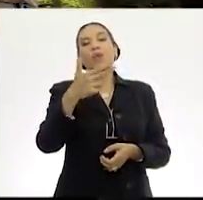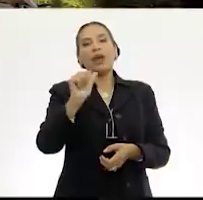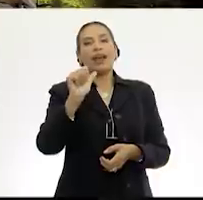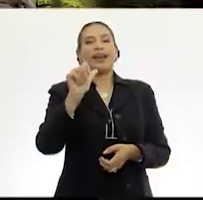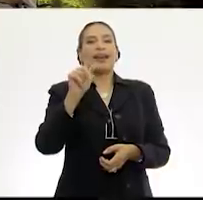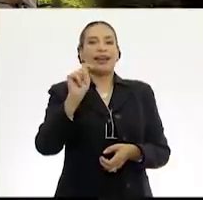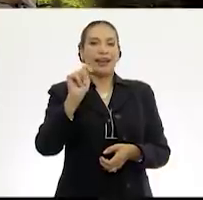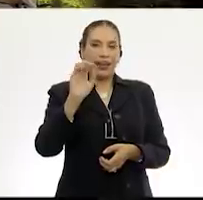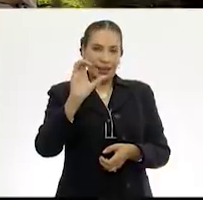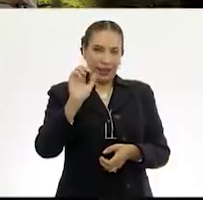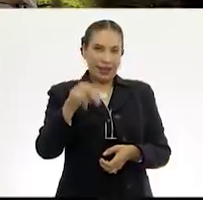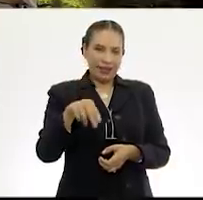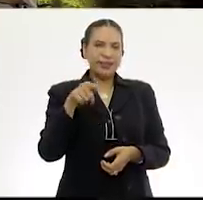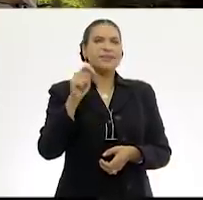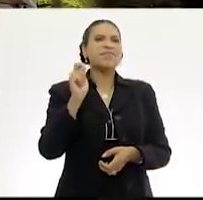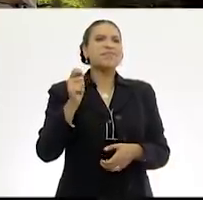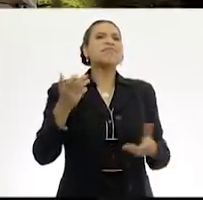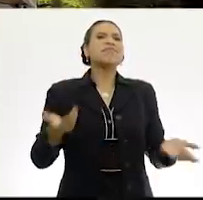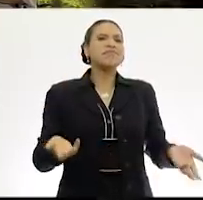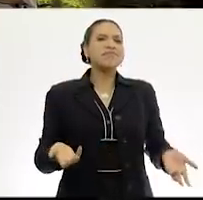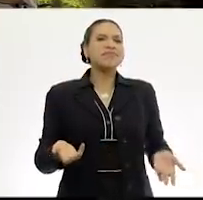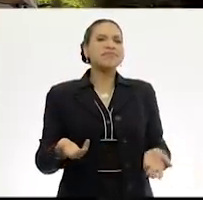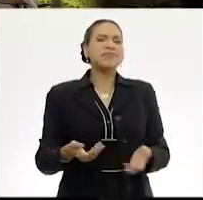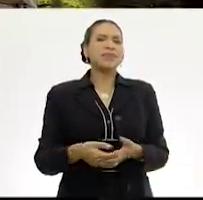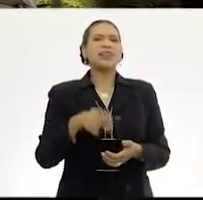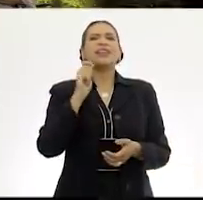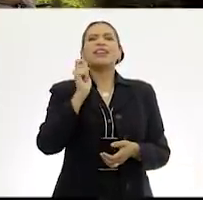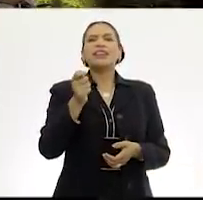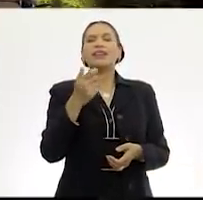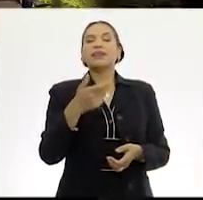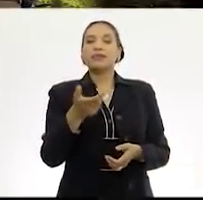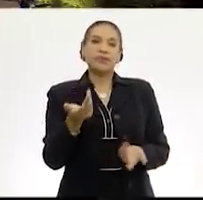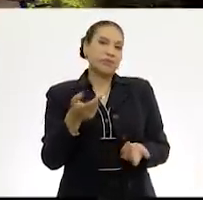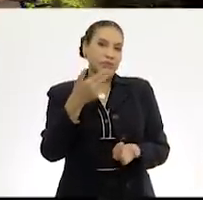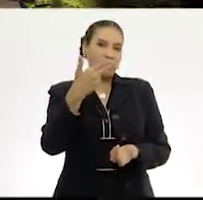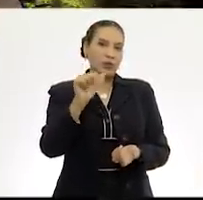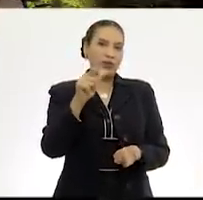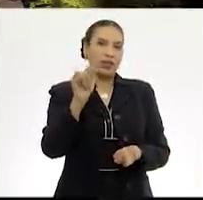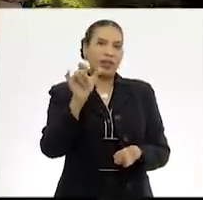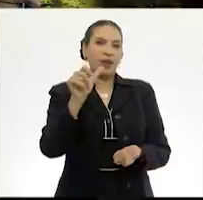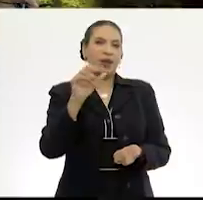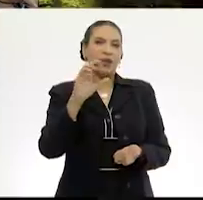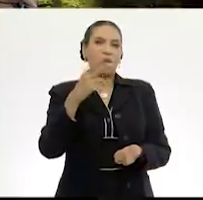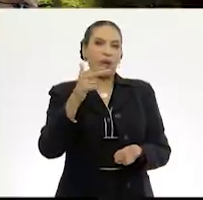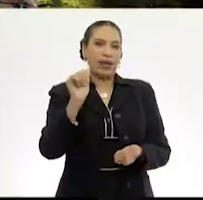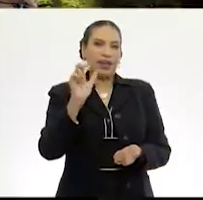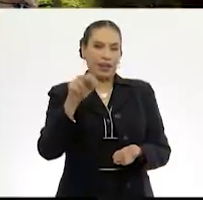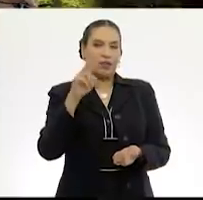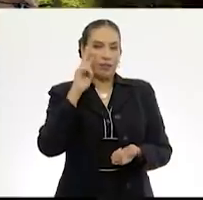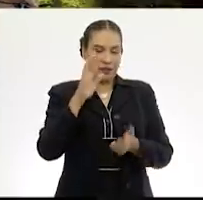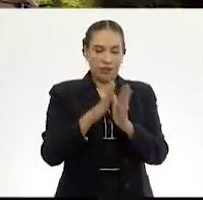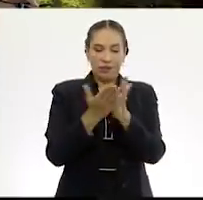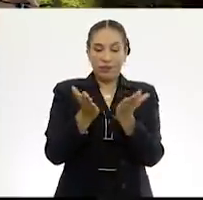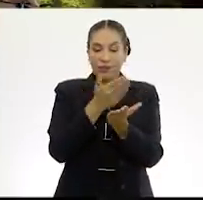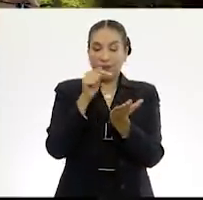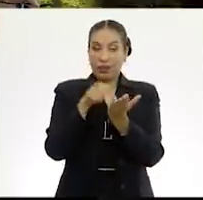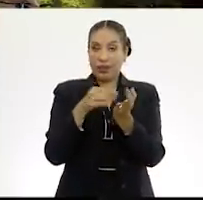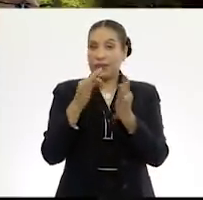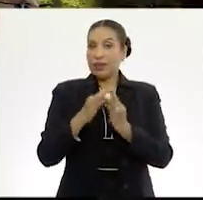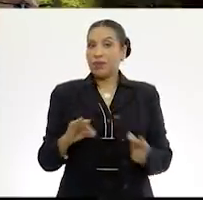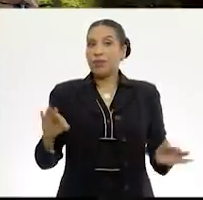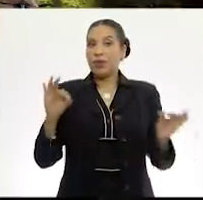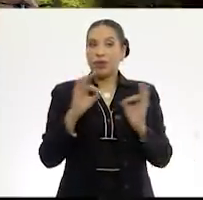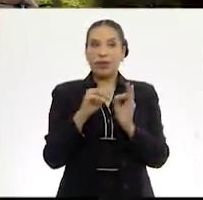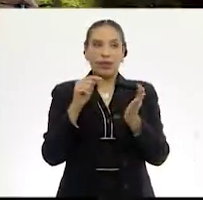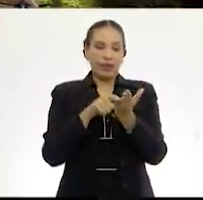Juxtlahuaca. ¿Y qué significa su Juxtlahuaca? Muy bien, mira, vamos a volver a ver nuestro folleto. Esa es la importancia de